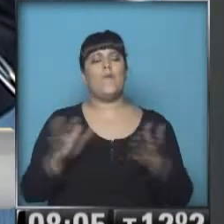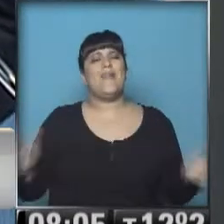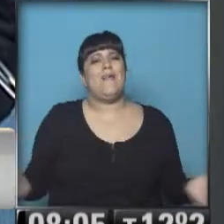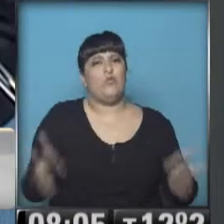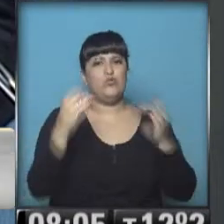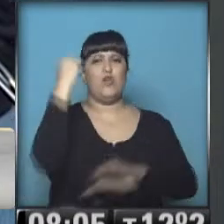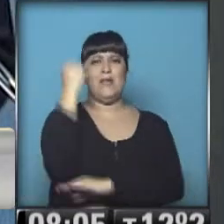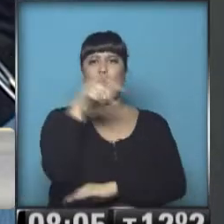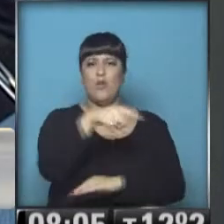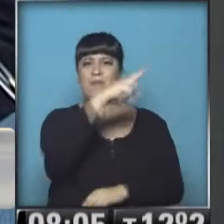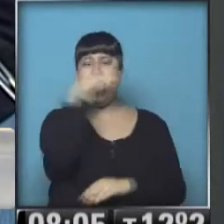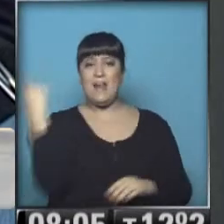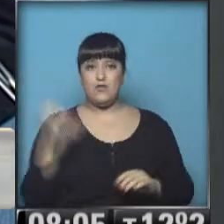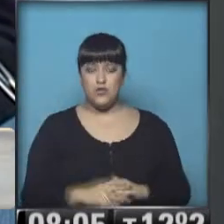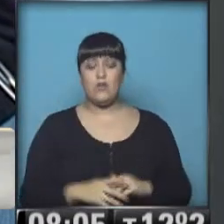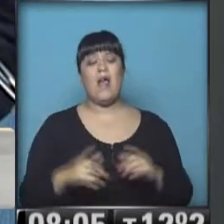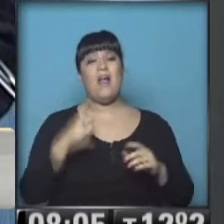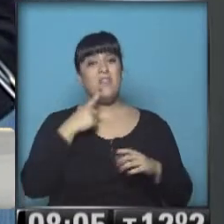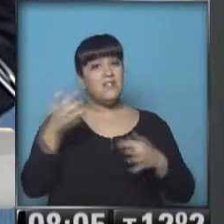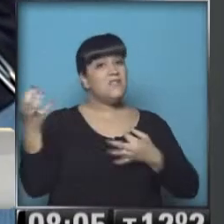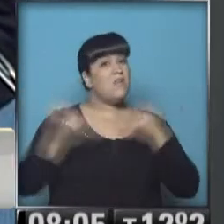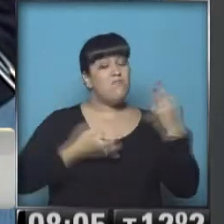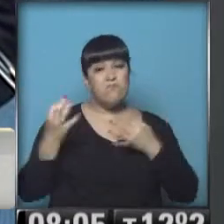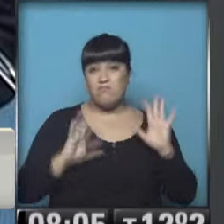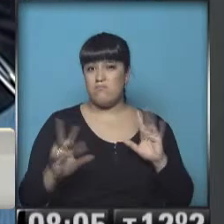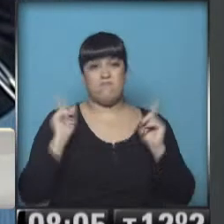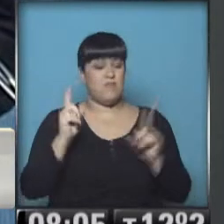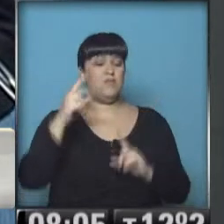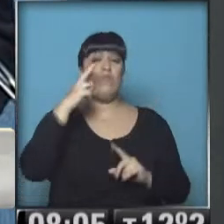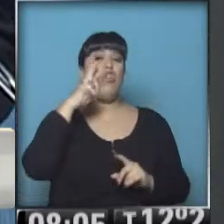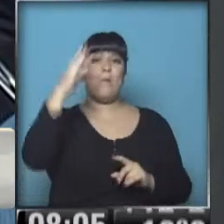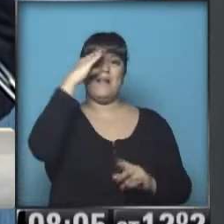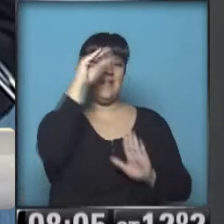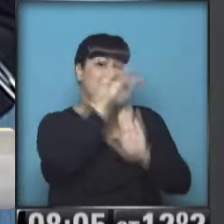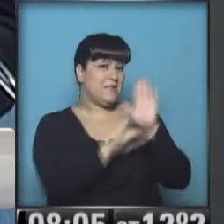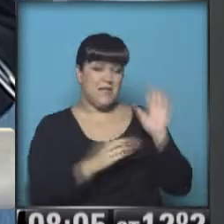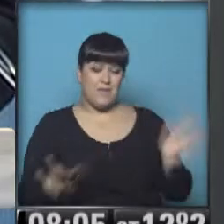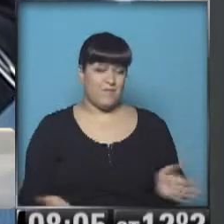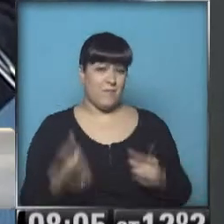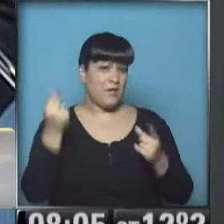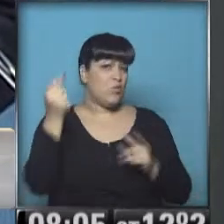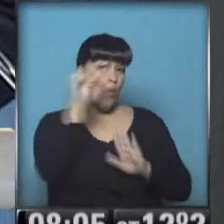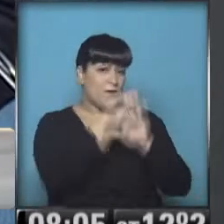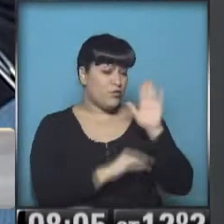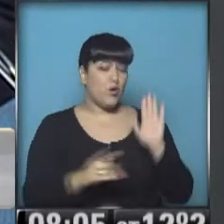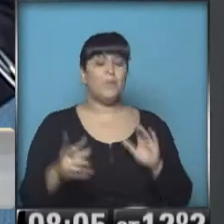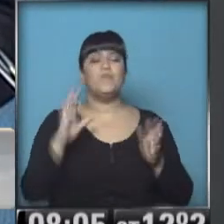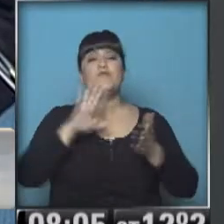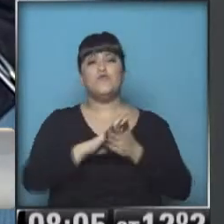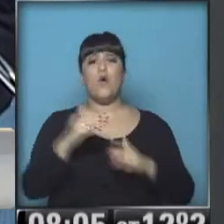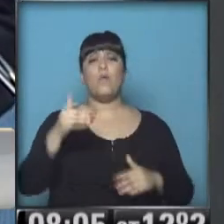economía nacional las estimaciones son las que figuran en el presupuesto 2015 primero respecto a las proyecciones